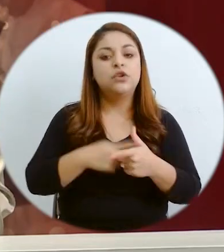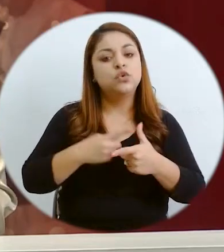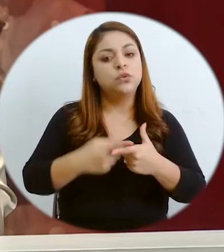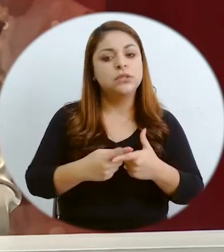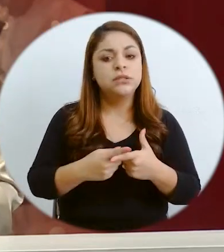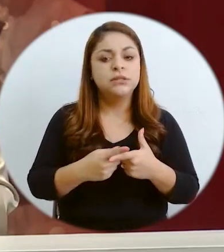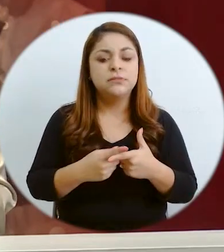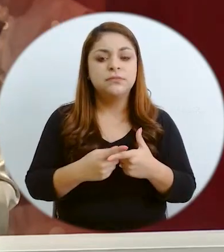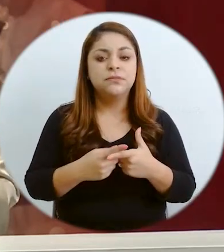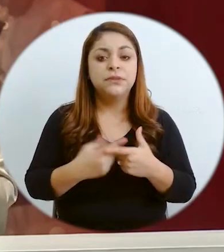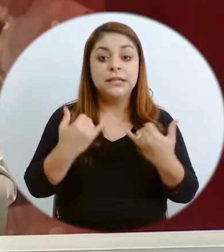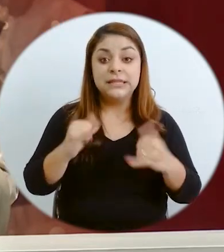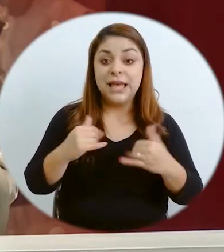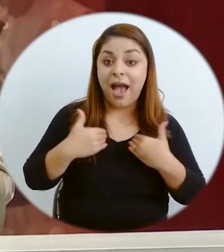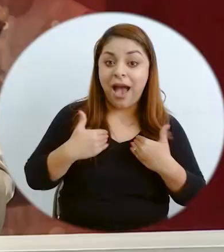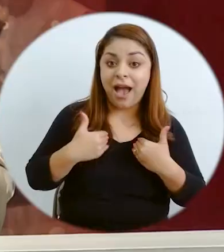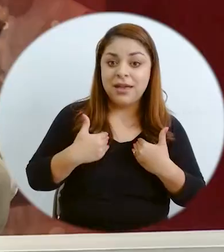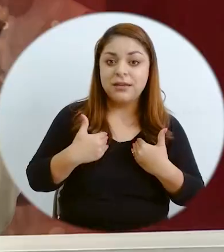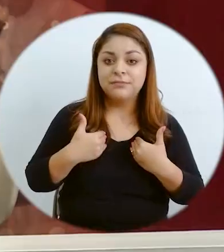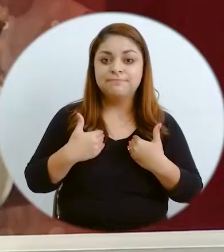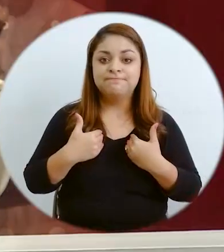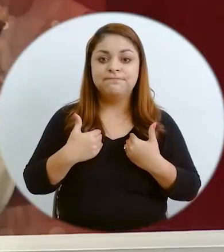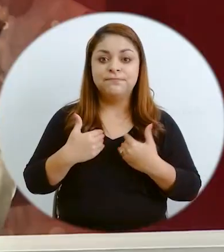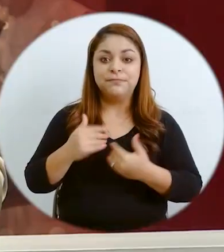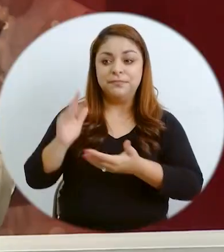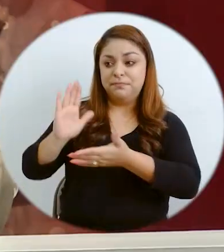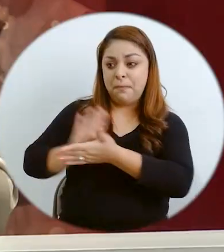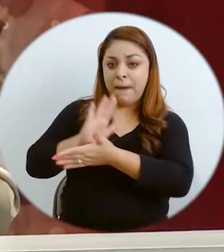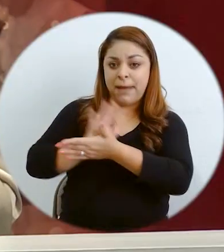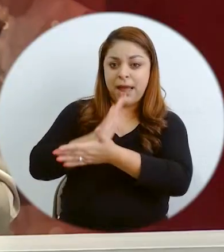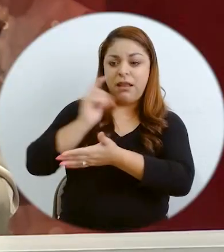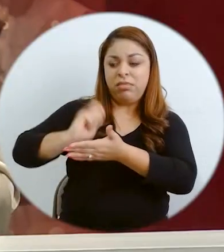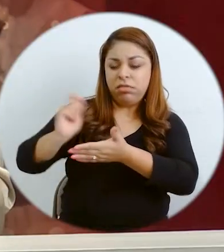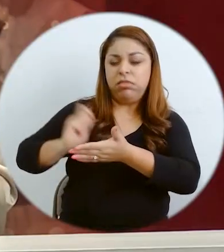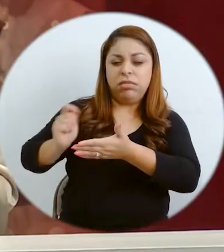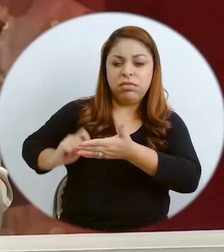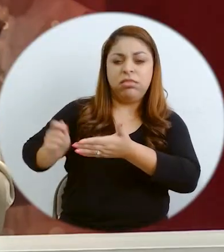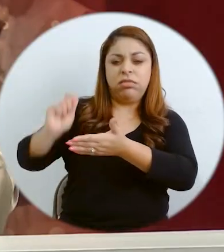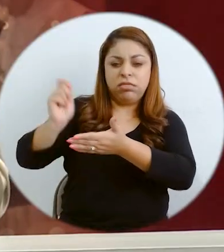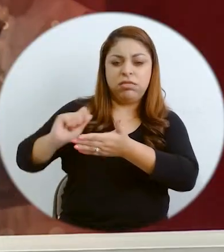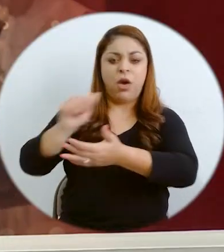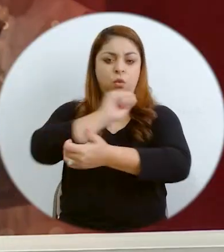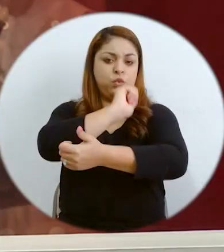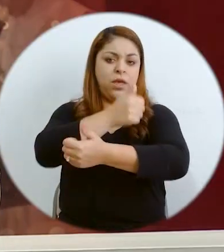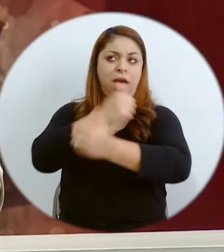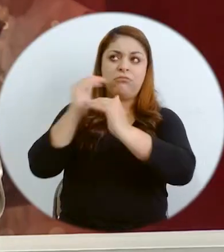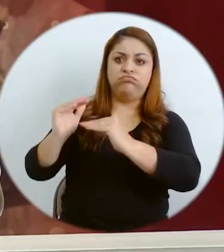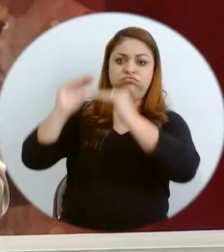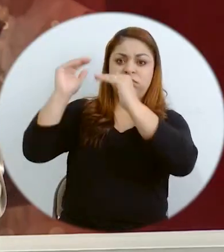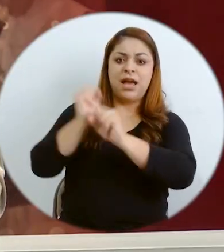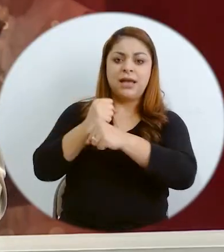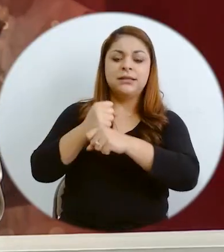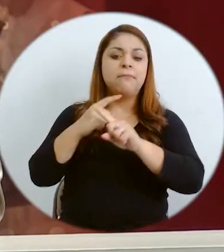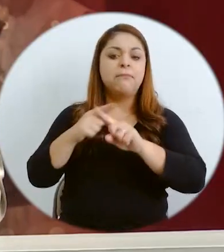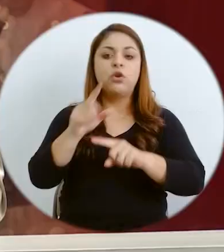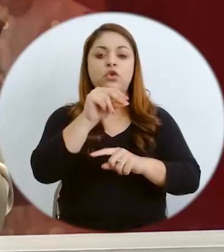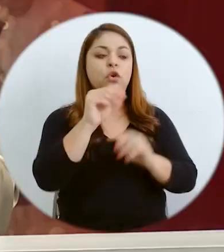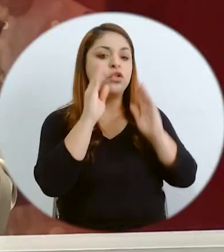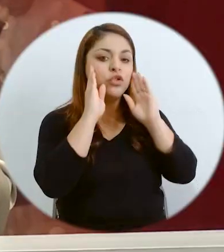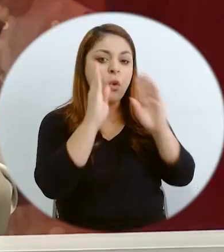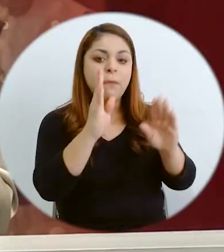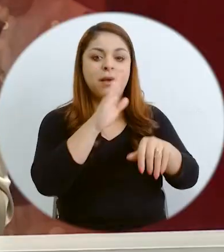sostiene. Entonces, al final de cuentas, si se genera todo este papeleo de los altos cargos y demás, pero no se toma en cuenta el